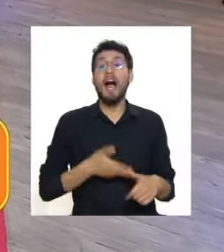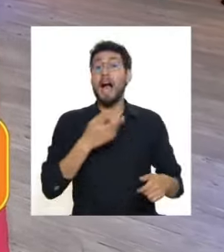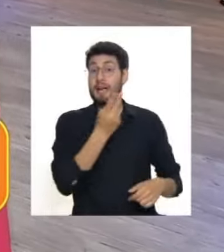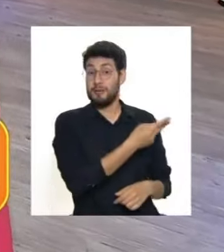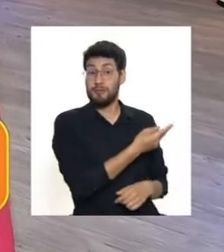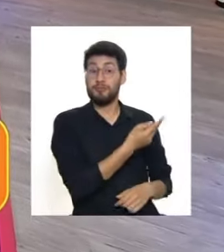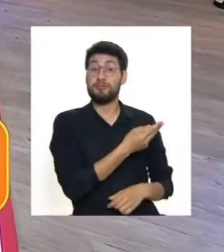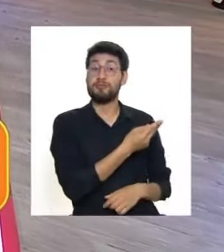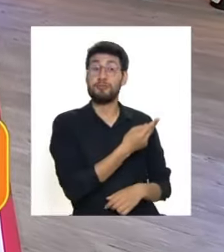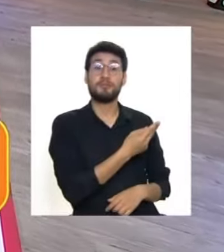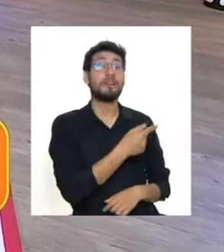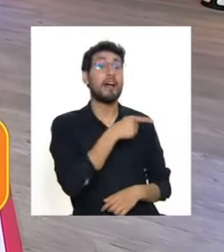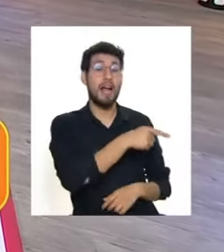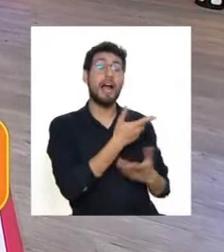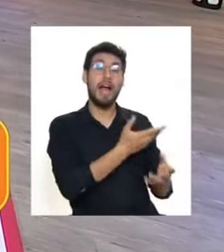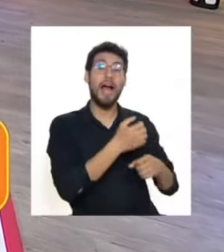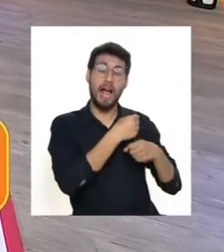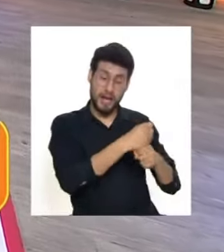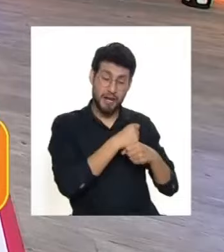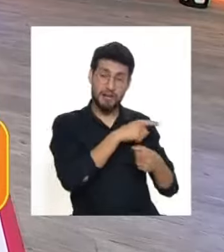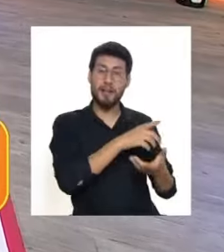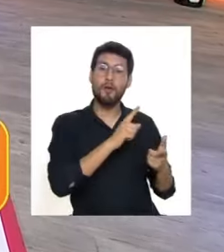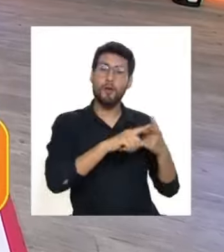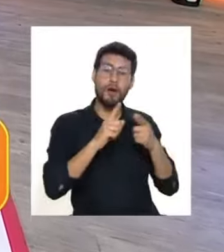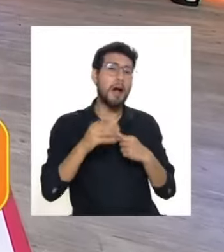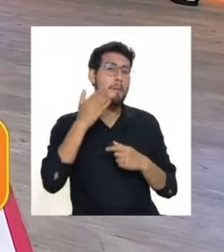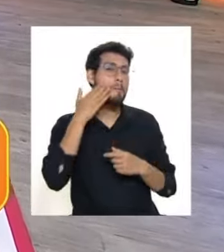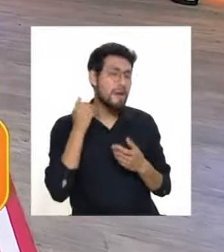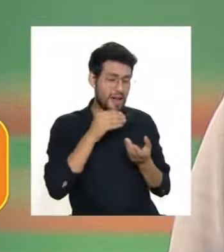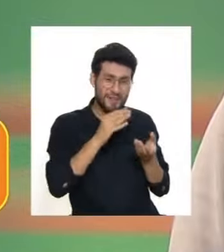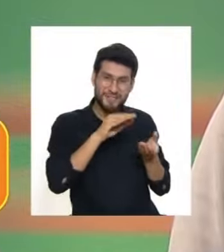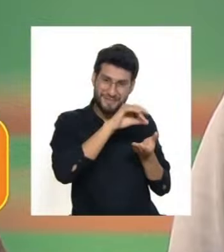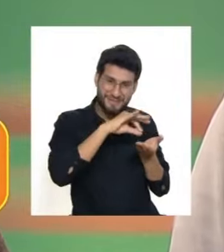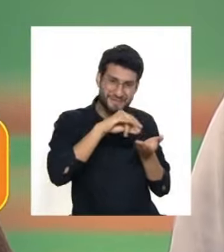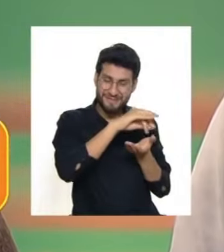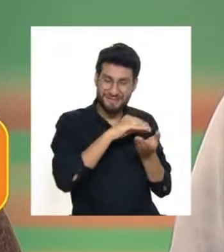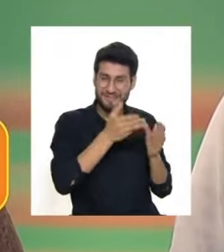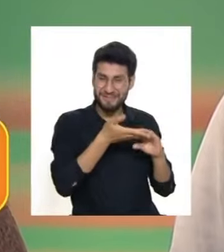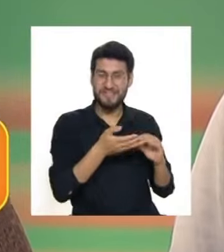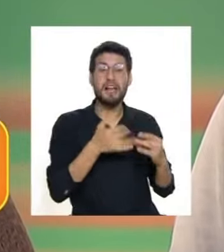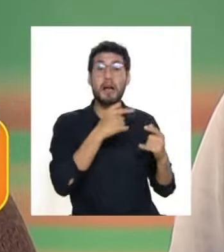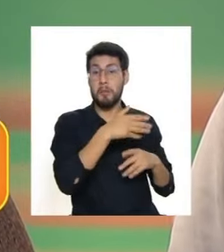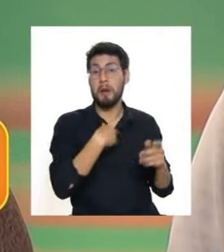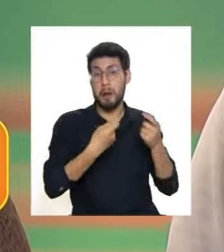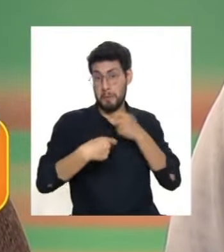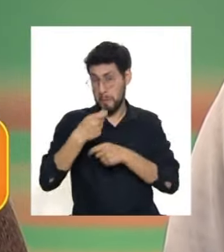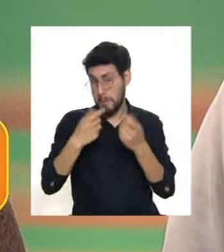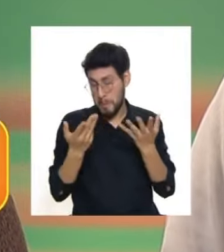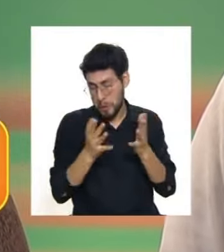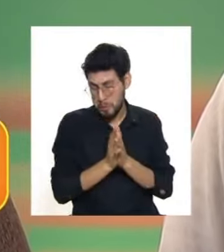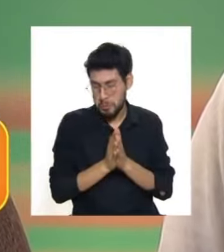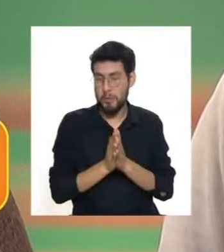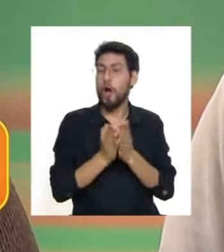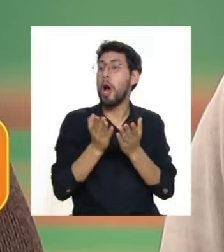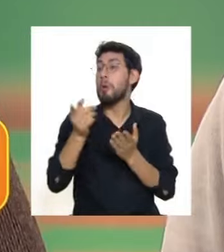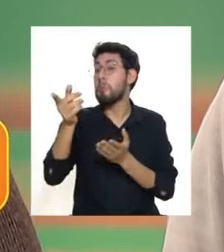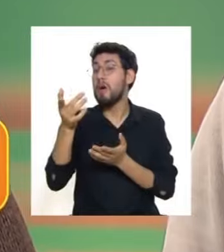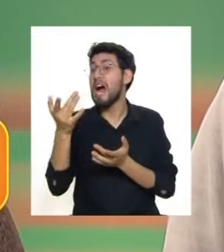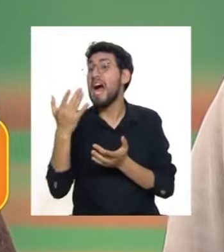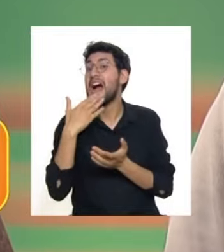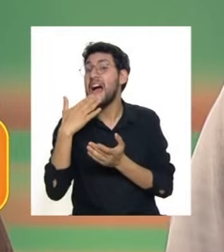que arman los alfajores, ¿no? Y eso se puede vender, ¿no? Se hace el pedido que